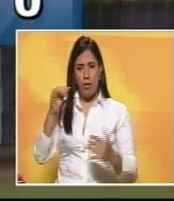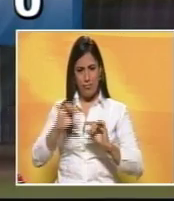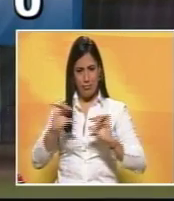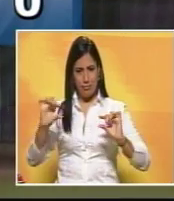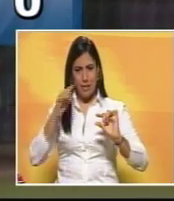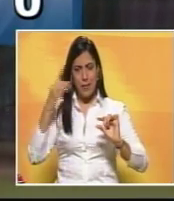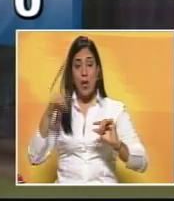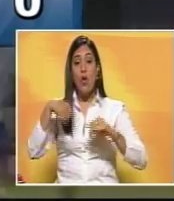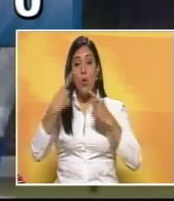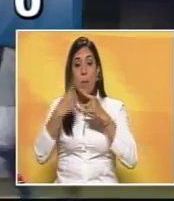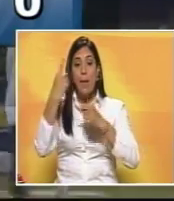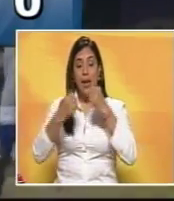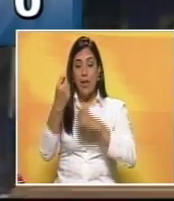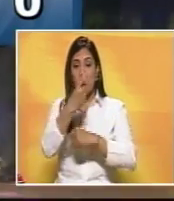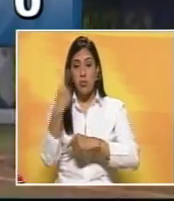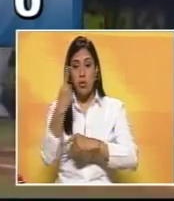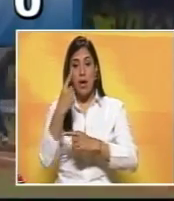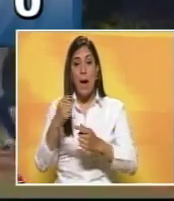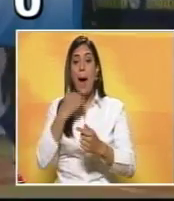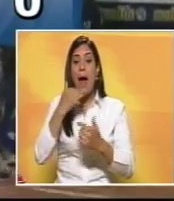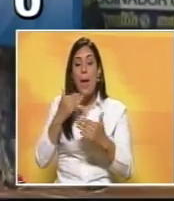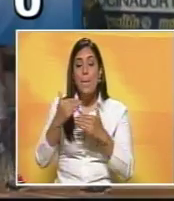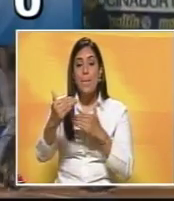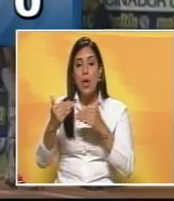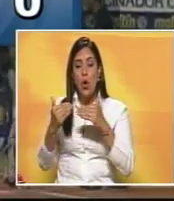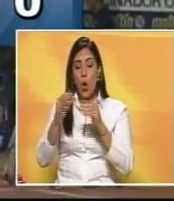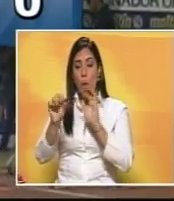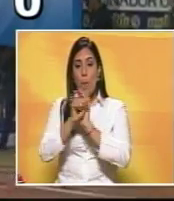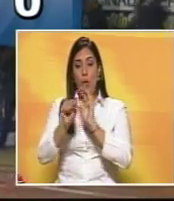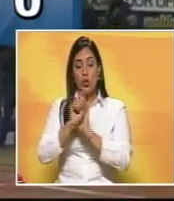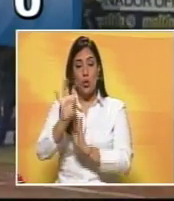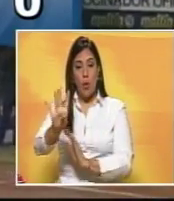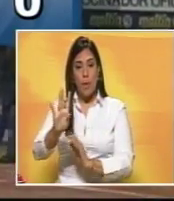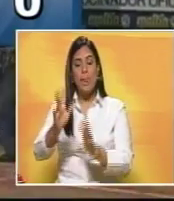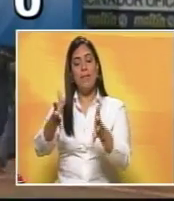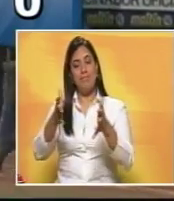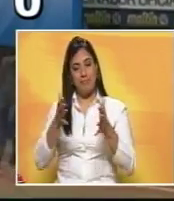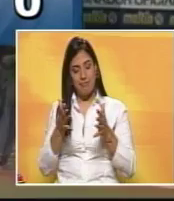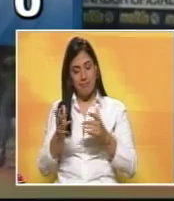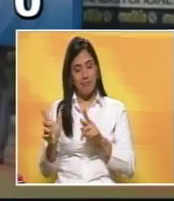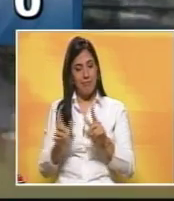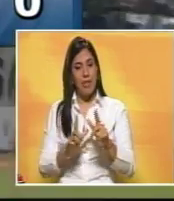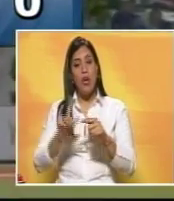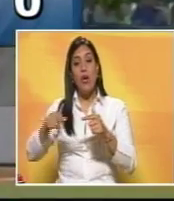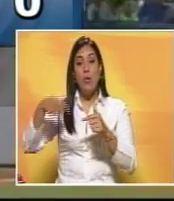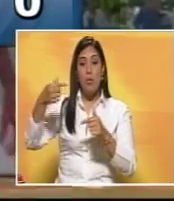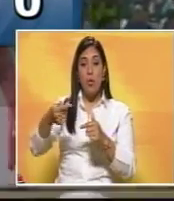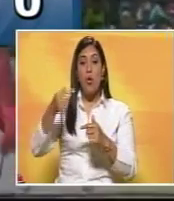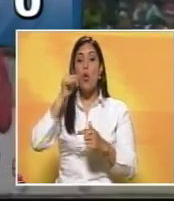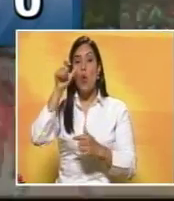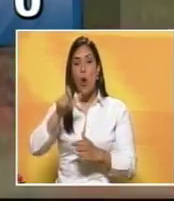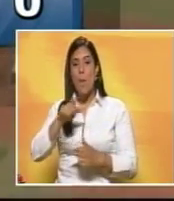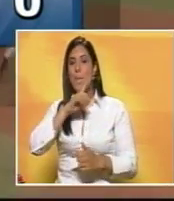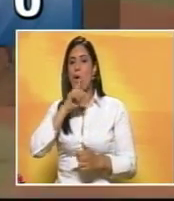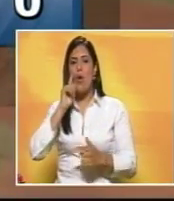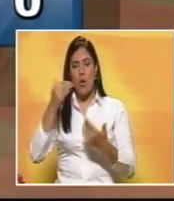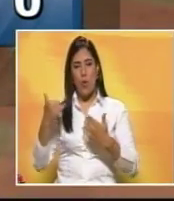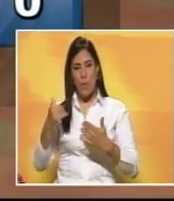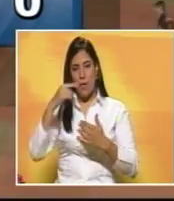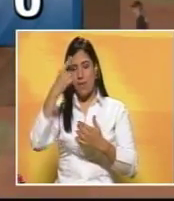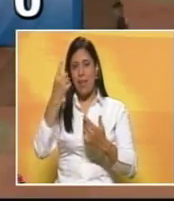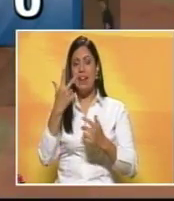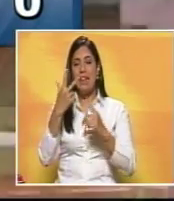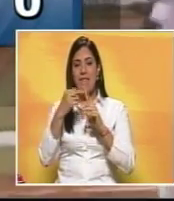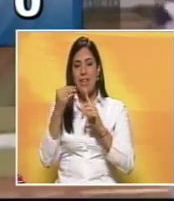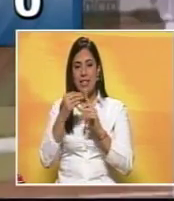que permitió una rayita con 4 indiscutibles, repartiendo 4 ponches para llevarse la victoria. En la ofensiva crepuscular resaltó Joan Quevedo con un